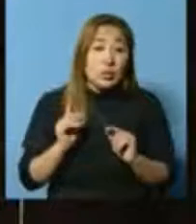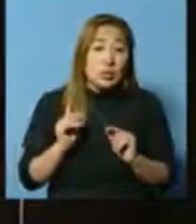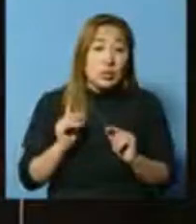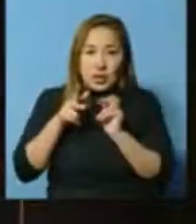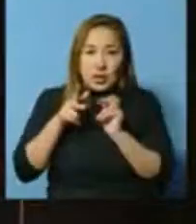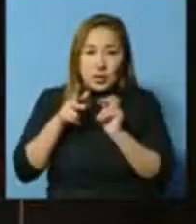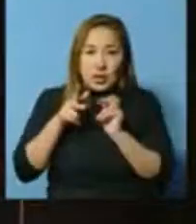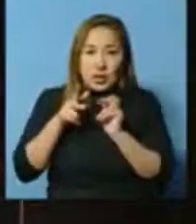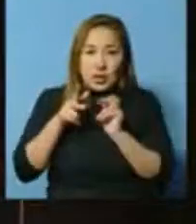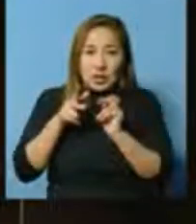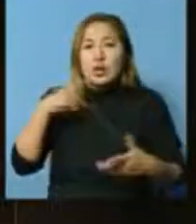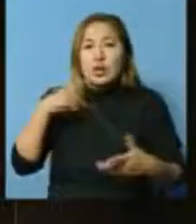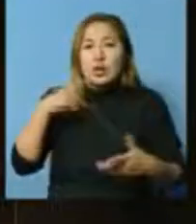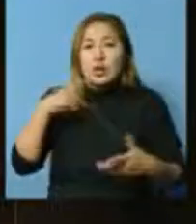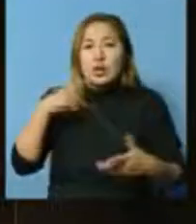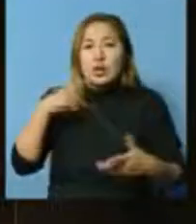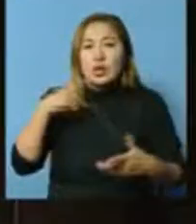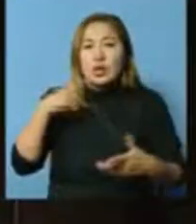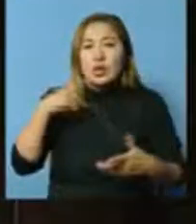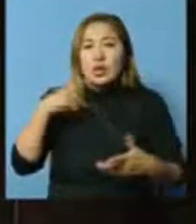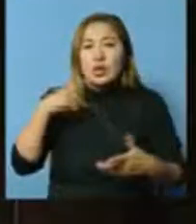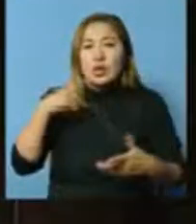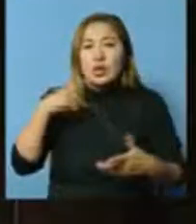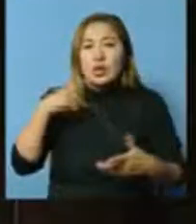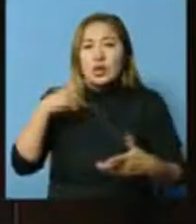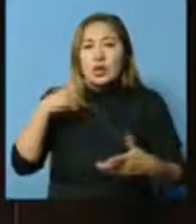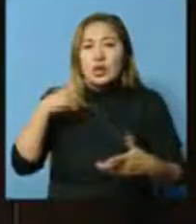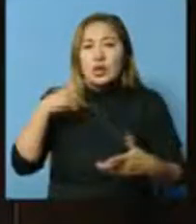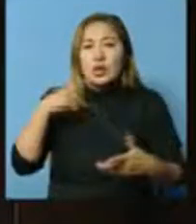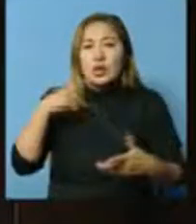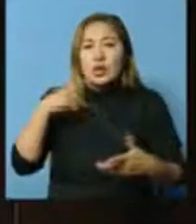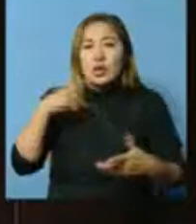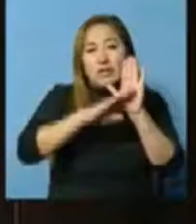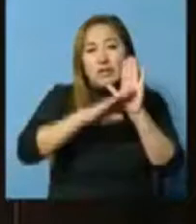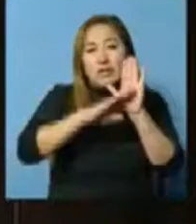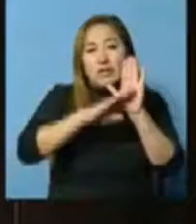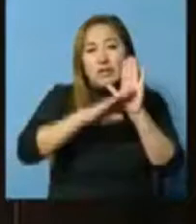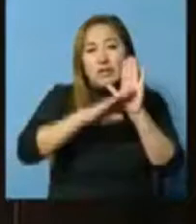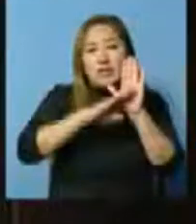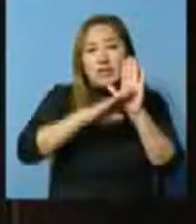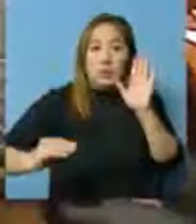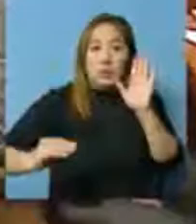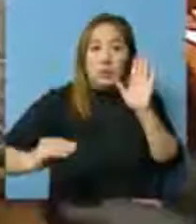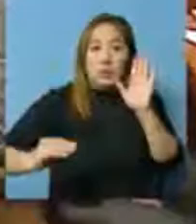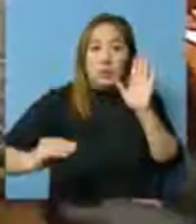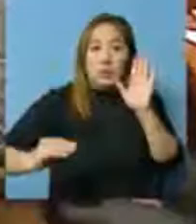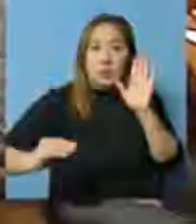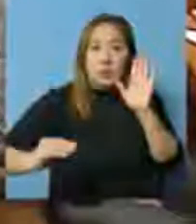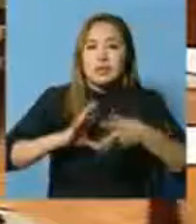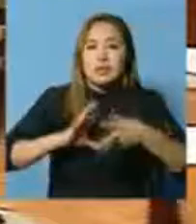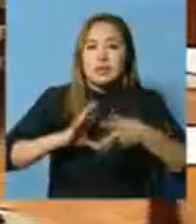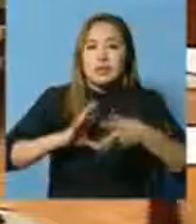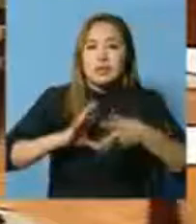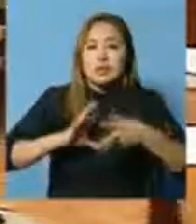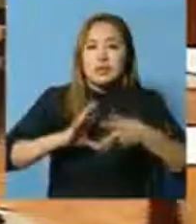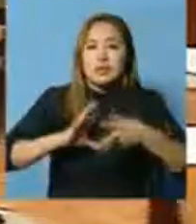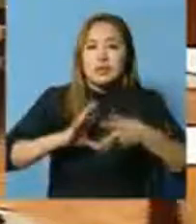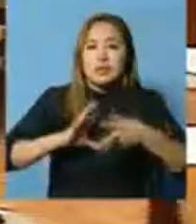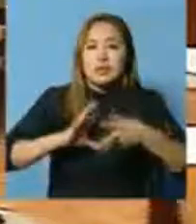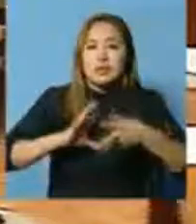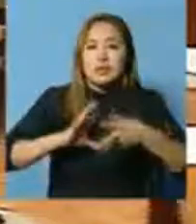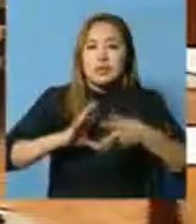el que ha tenido el día de hoy en la legislatura, donde no estaba en el orden del día y lo han incluido a última hora. Bueno, esto viene a modificar un